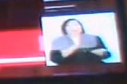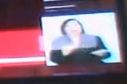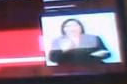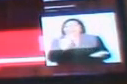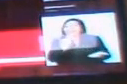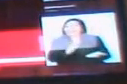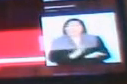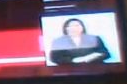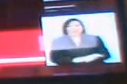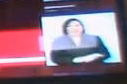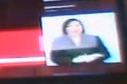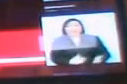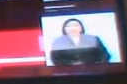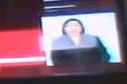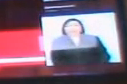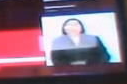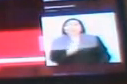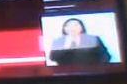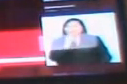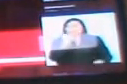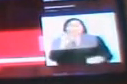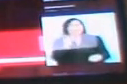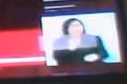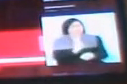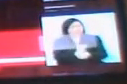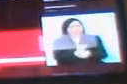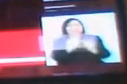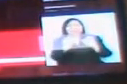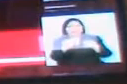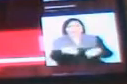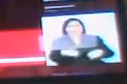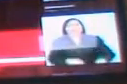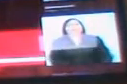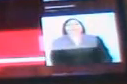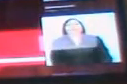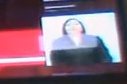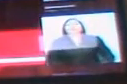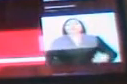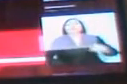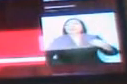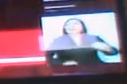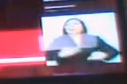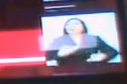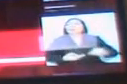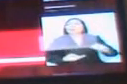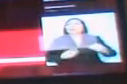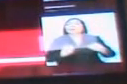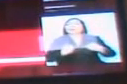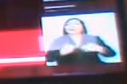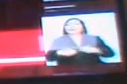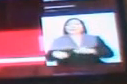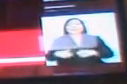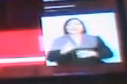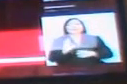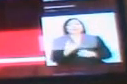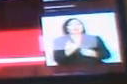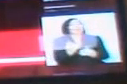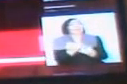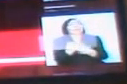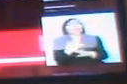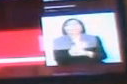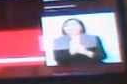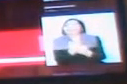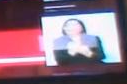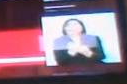irregularidad cometida sea penada como corresponde. La justicia deberá actuar con